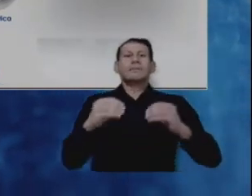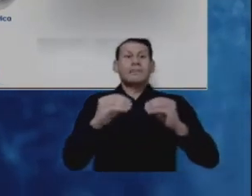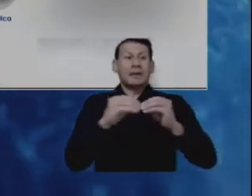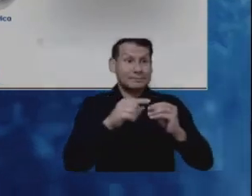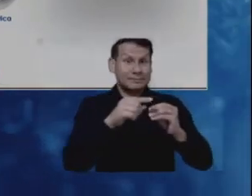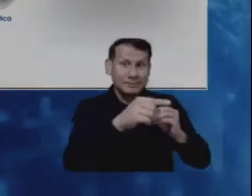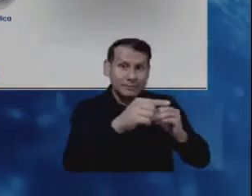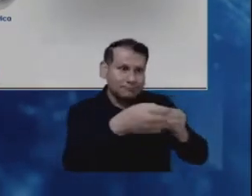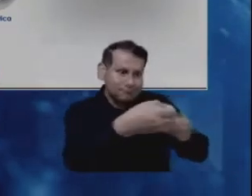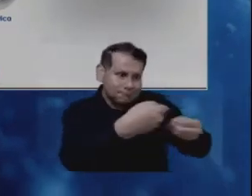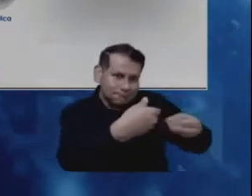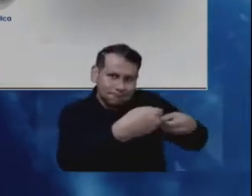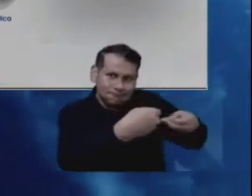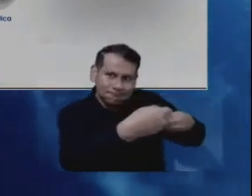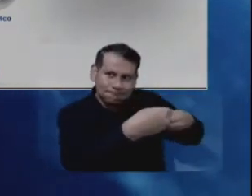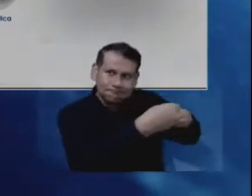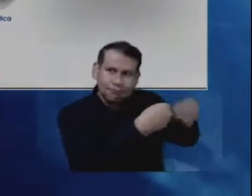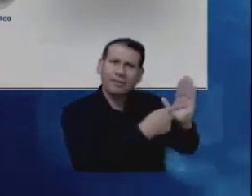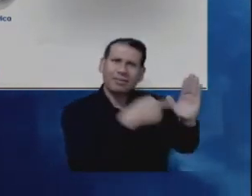Gartner,